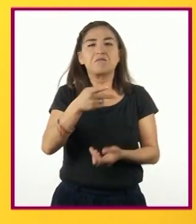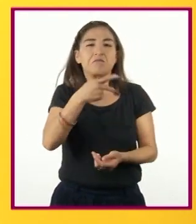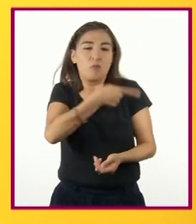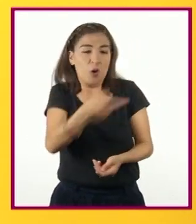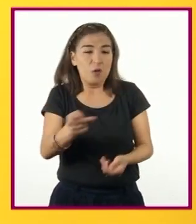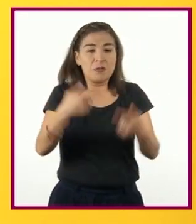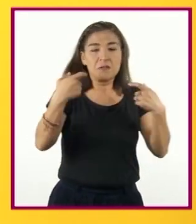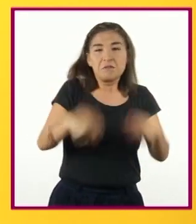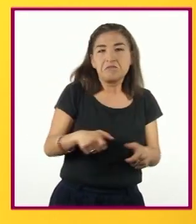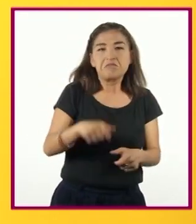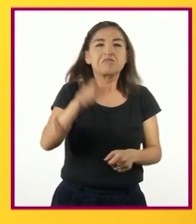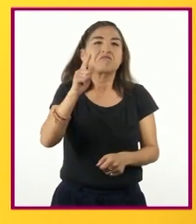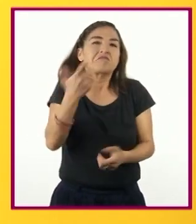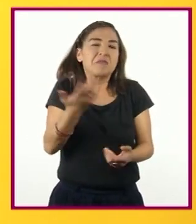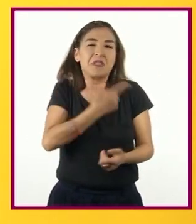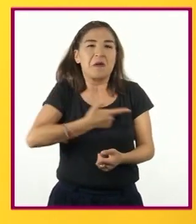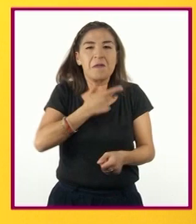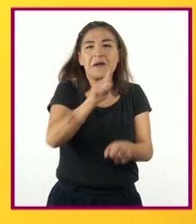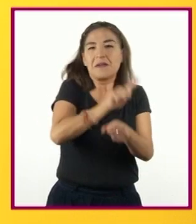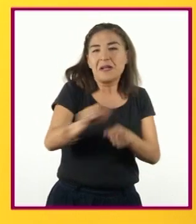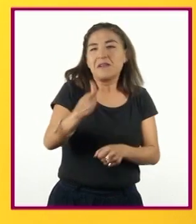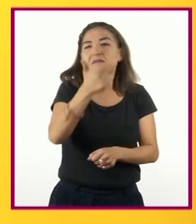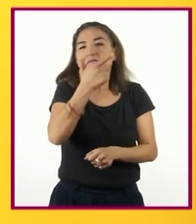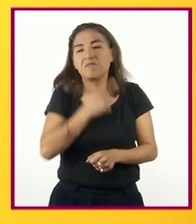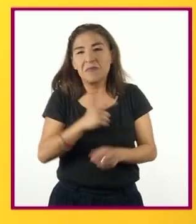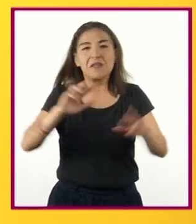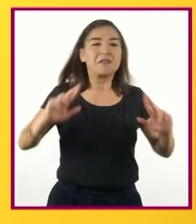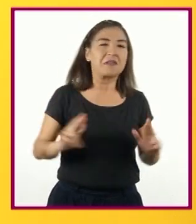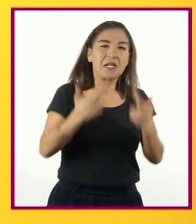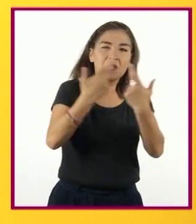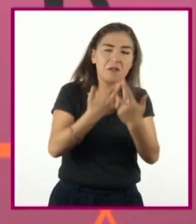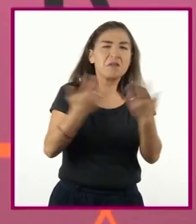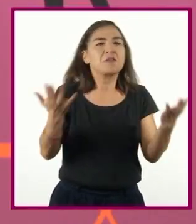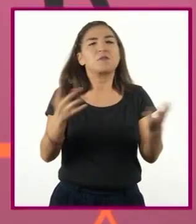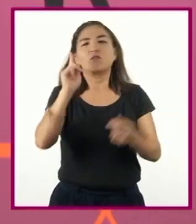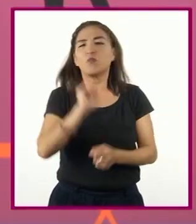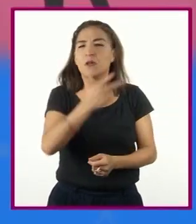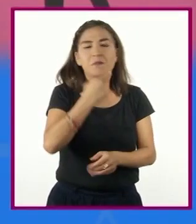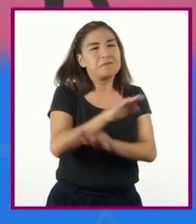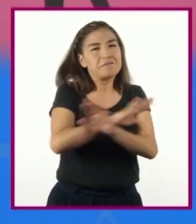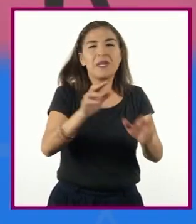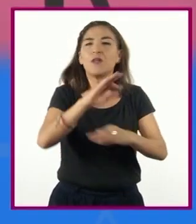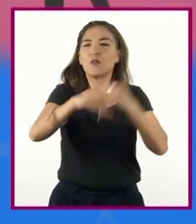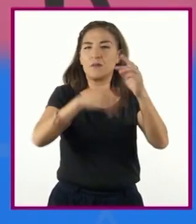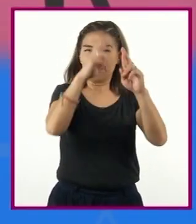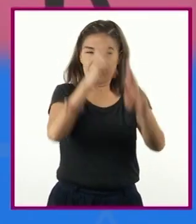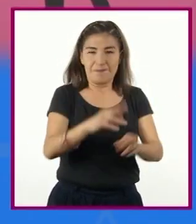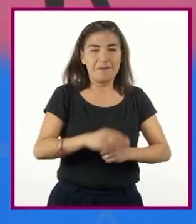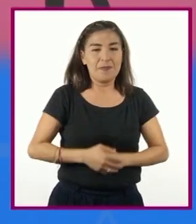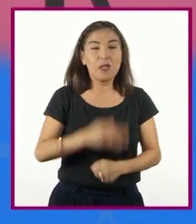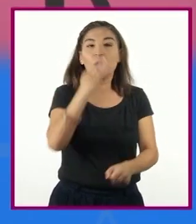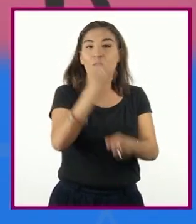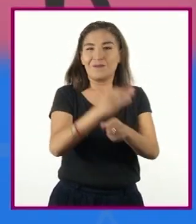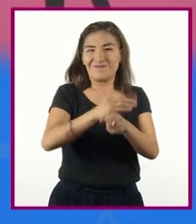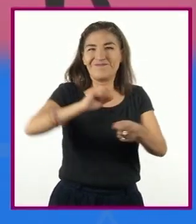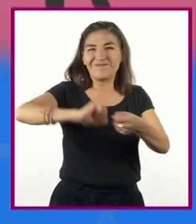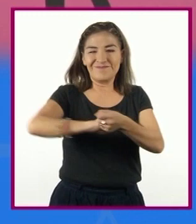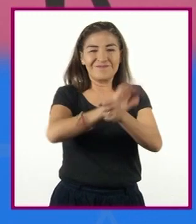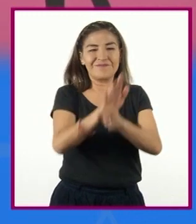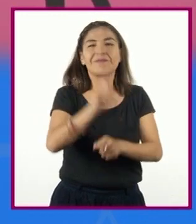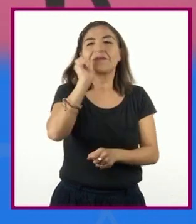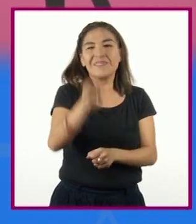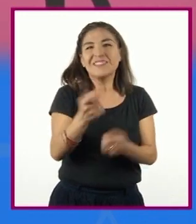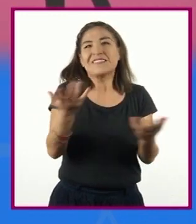social, preferencia sexual, condición étnica o género. La pandemia que estamos viviendo actualmente ha